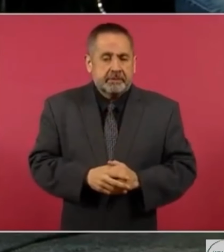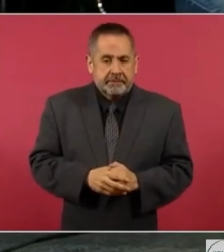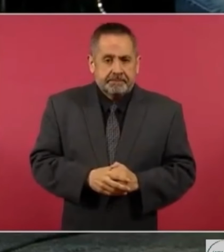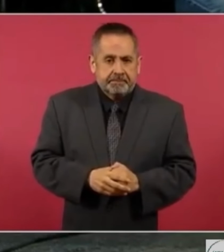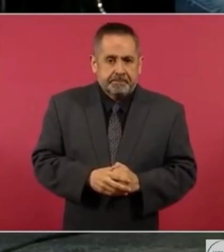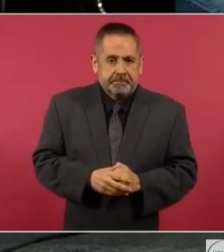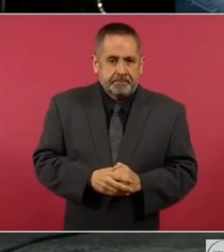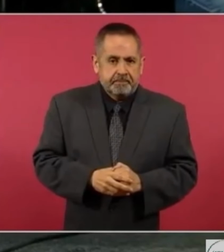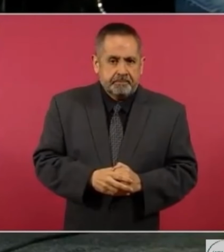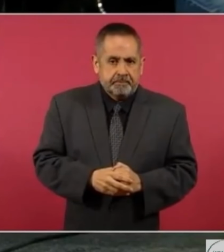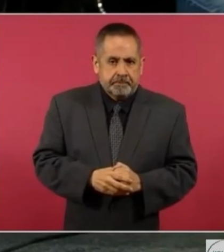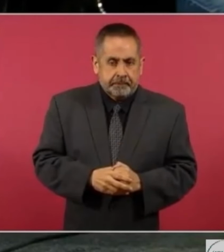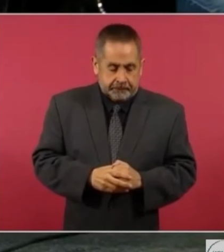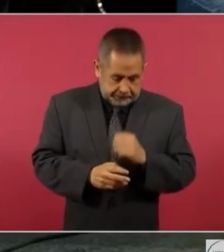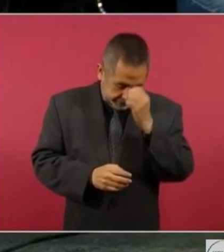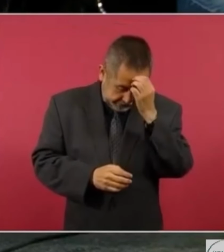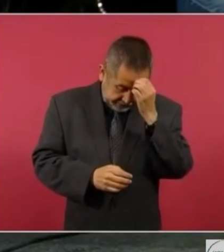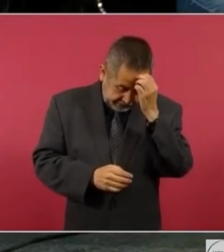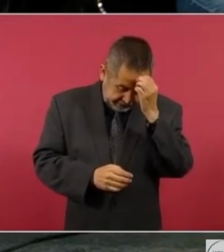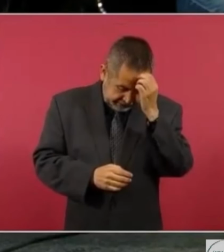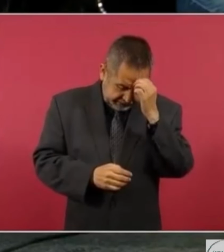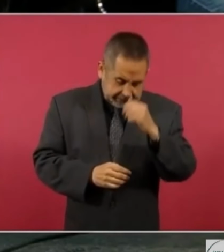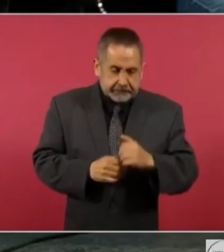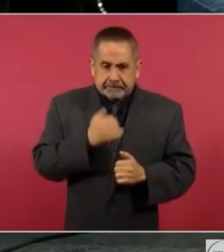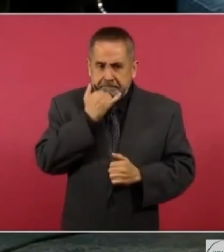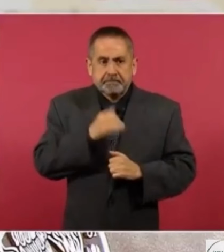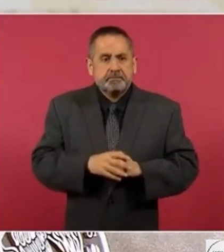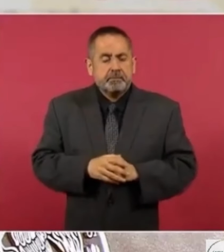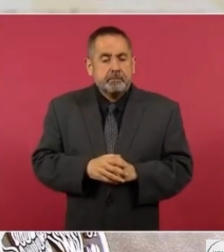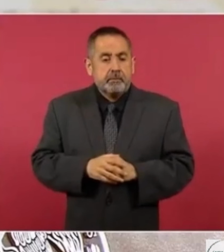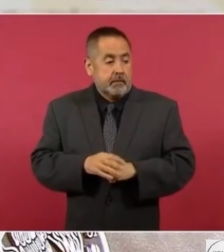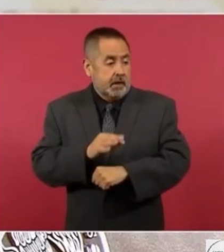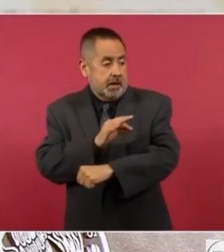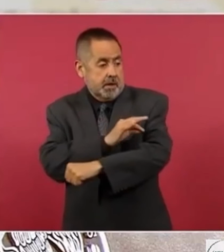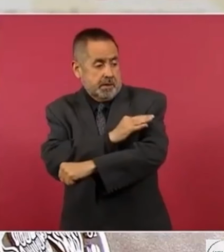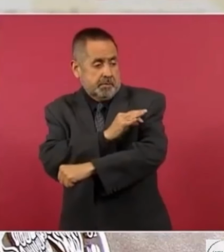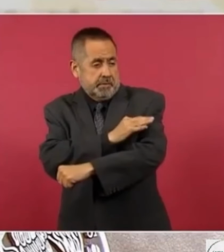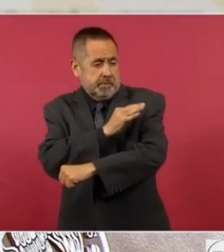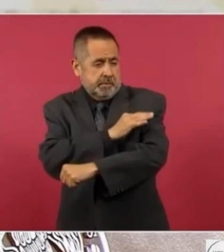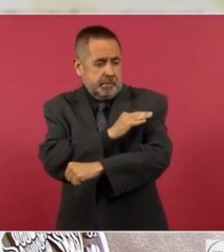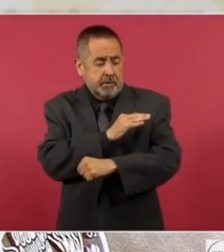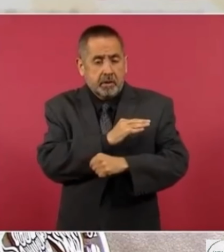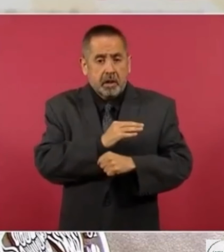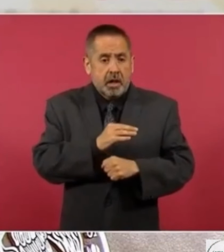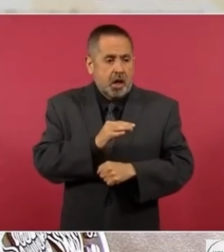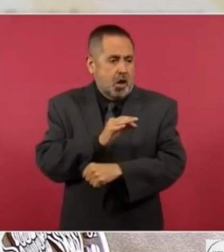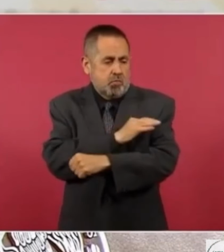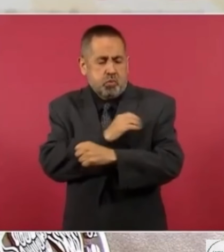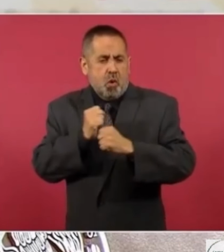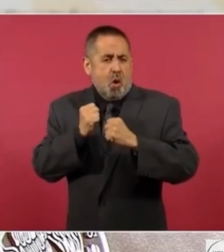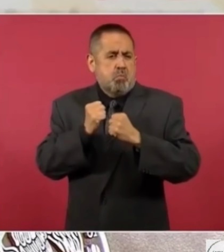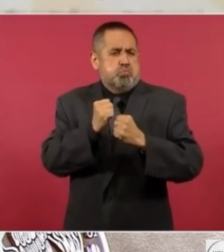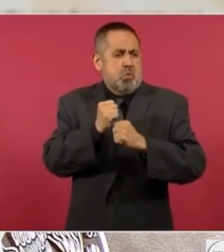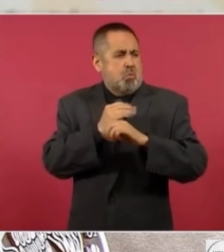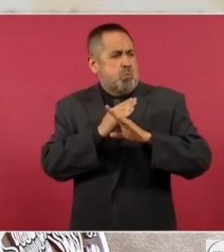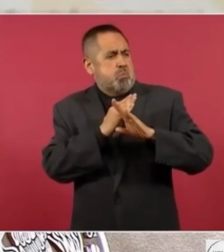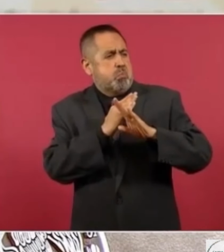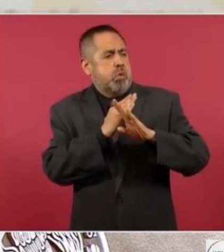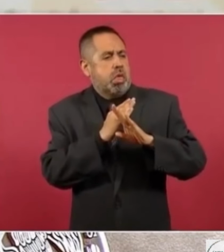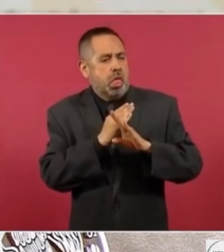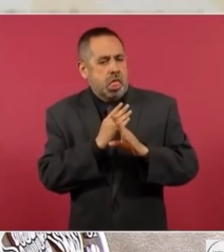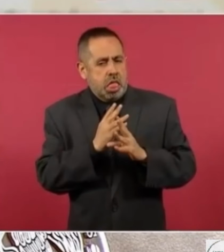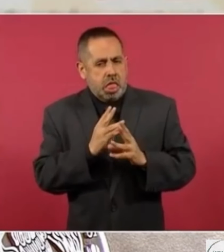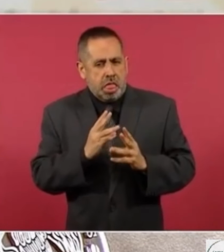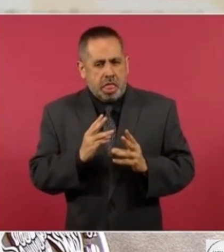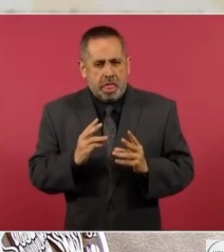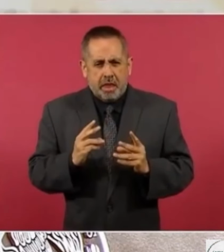las razones por las que las vacunas pueden empezar a perder su efectividad, su capacidad de proteger,